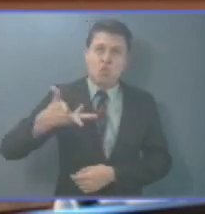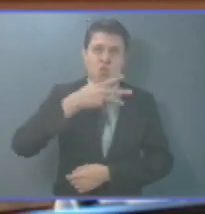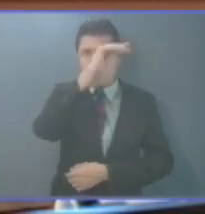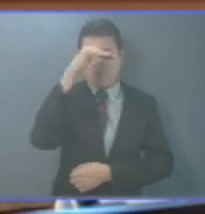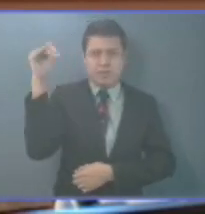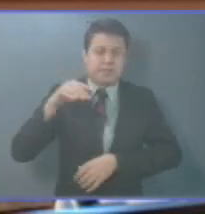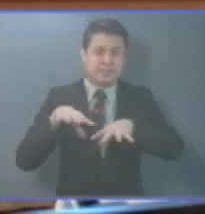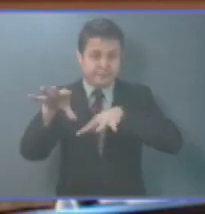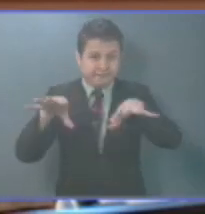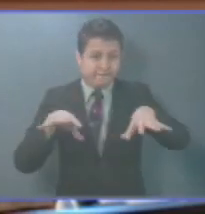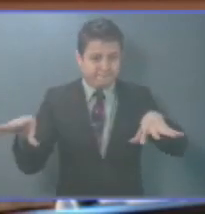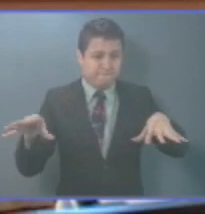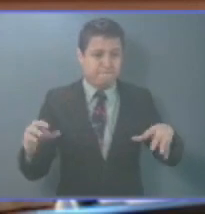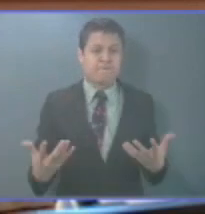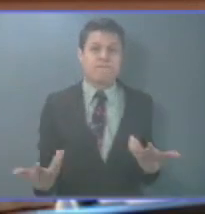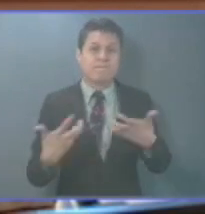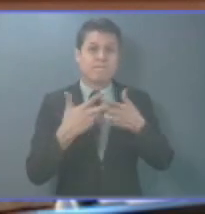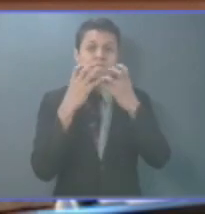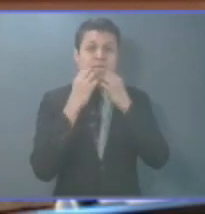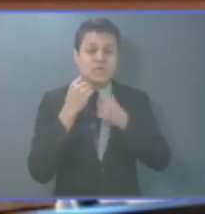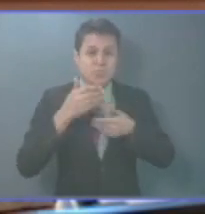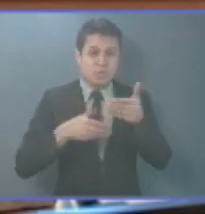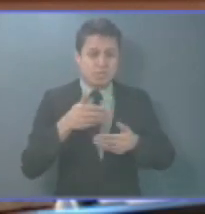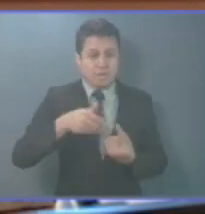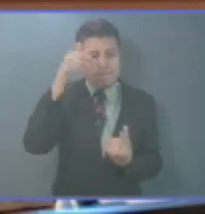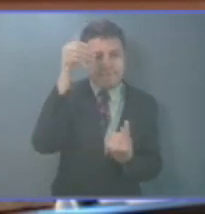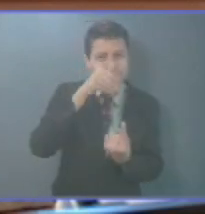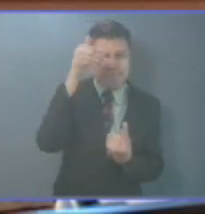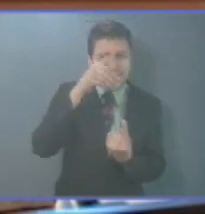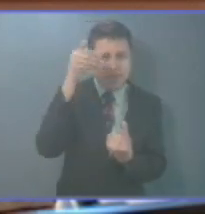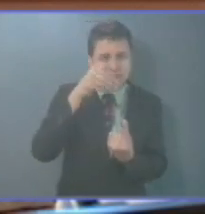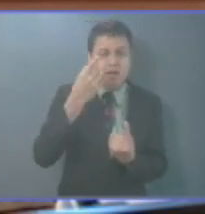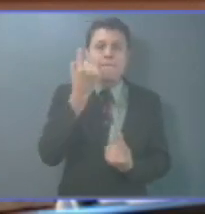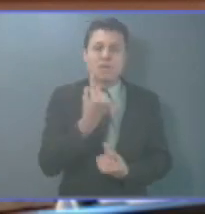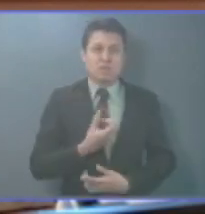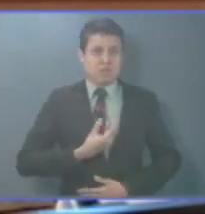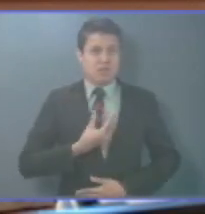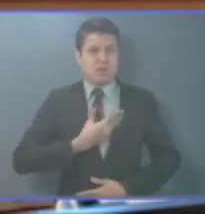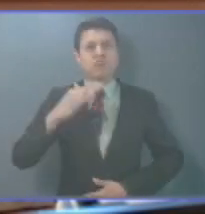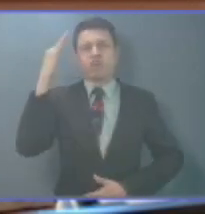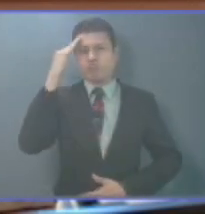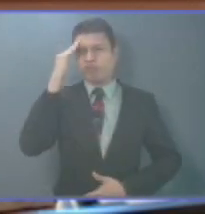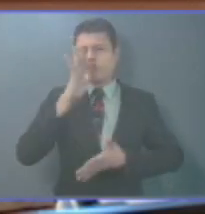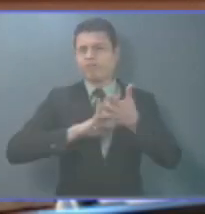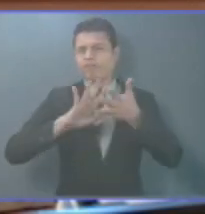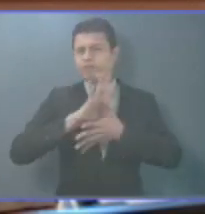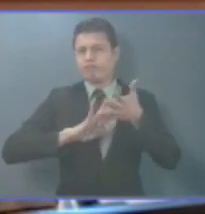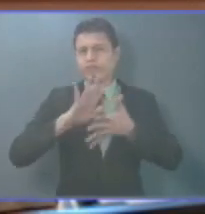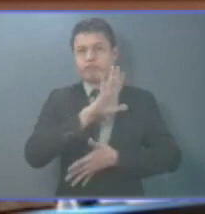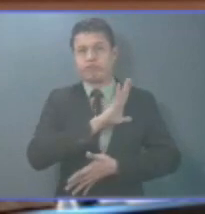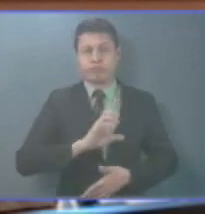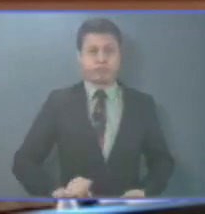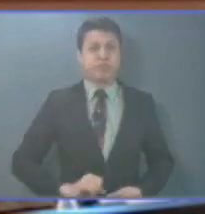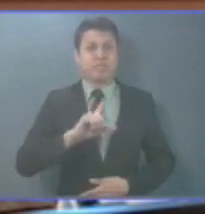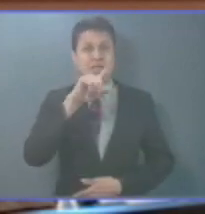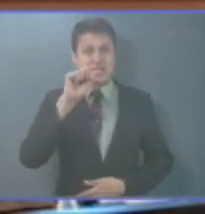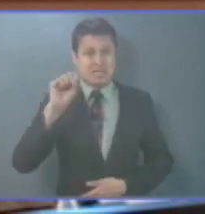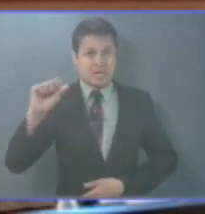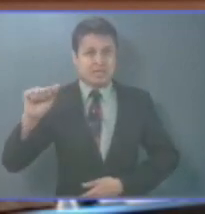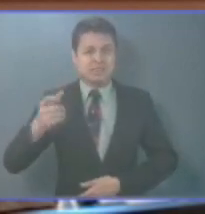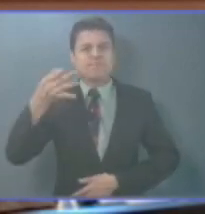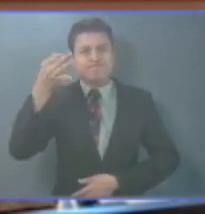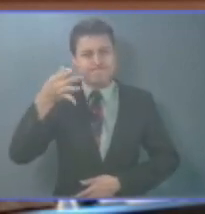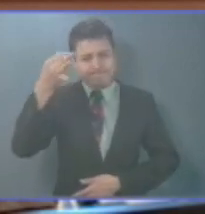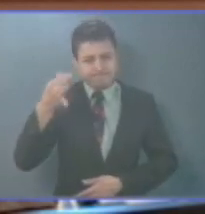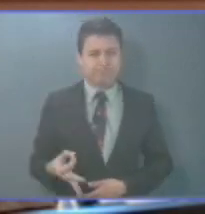nacional, garantizarán las medidas y los mecanismos para la acreditación y formación de intérpretes de lengua de señas salvadoreña